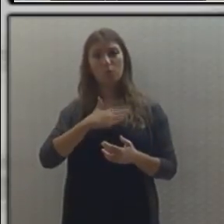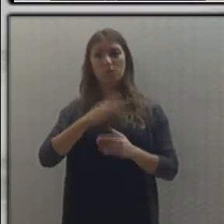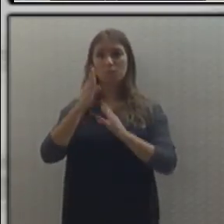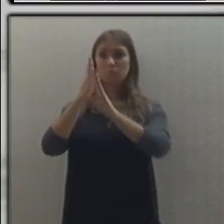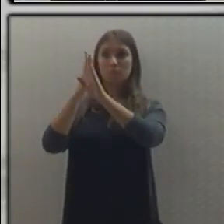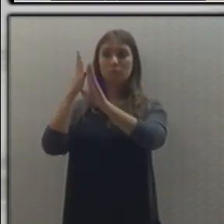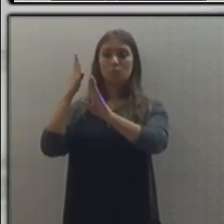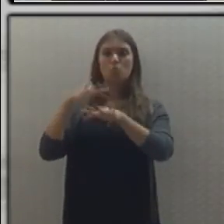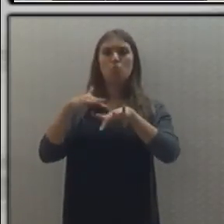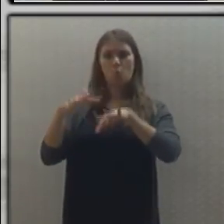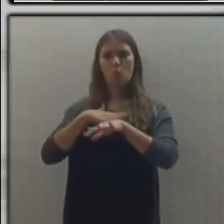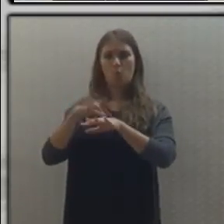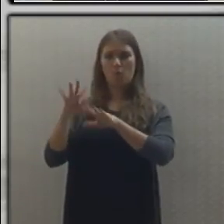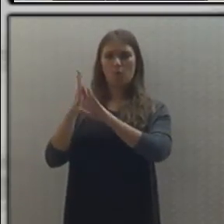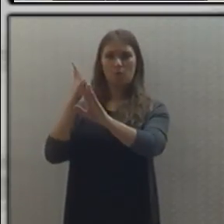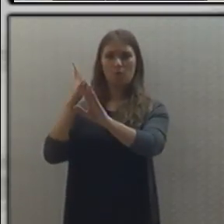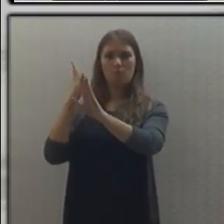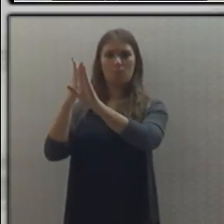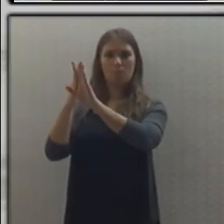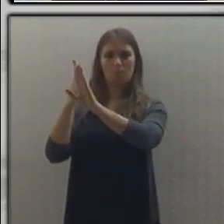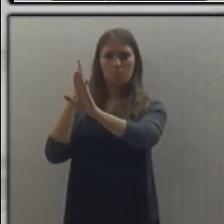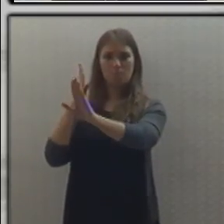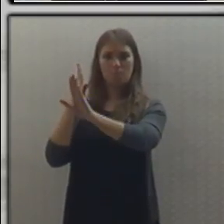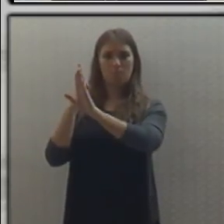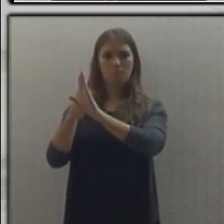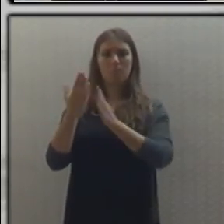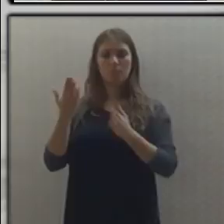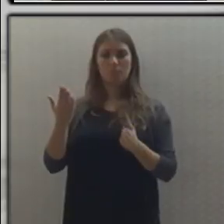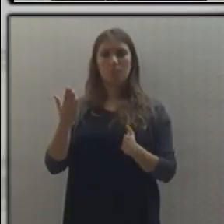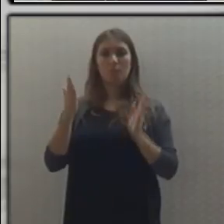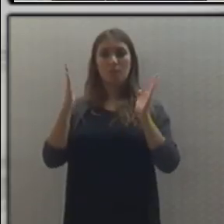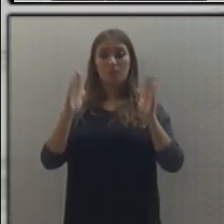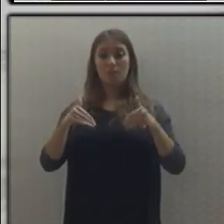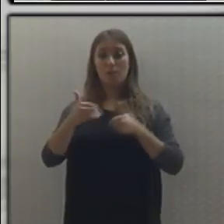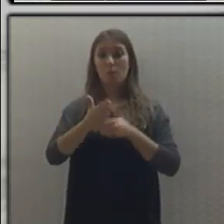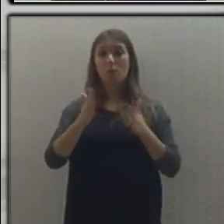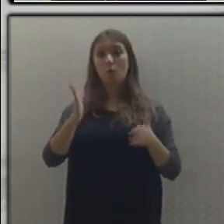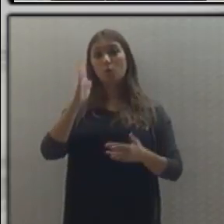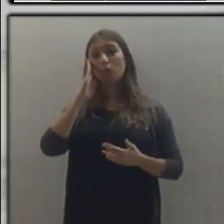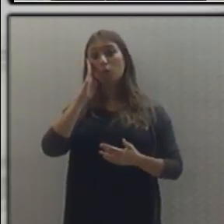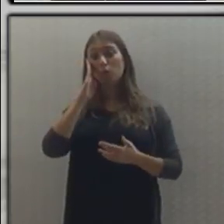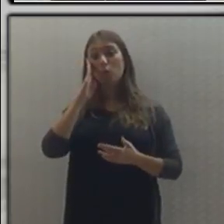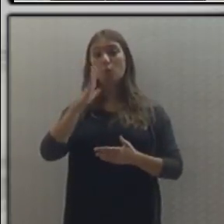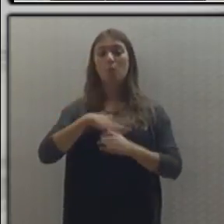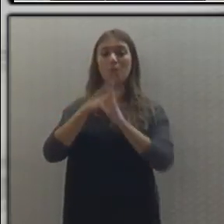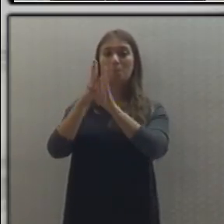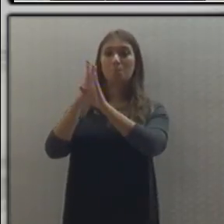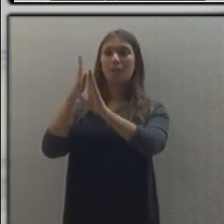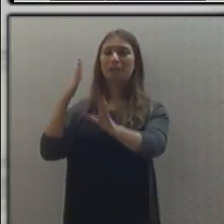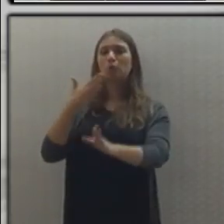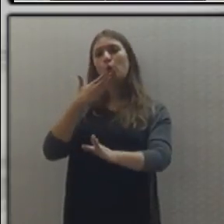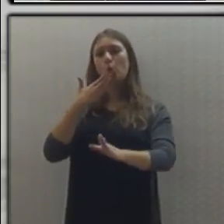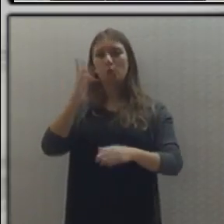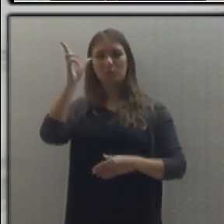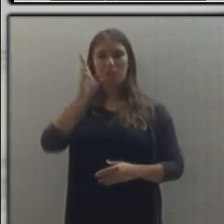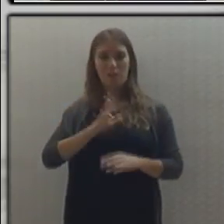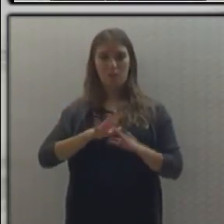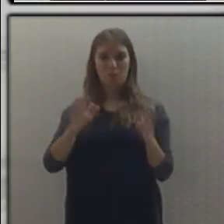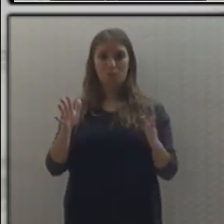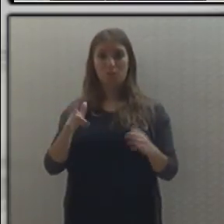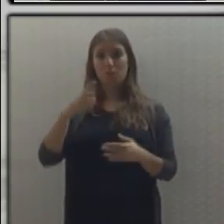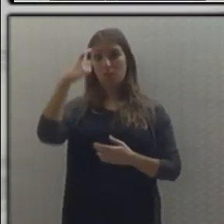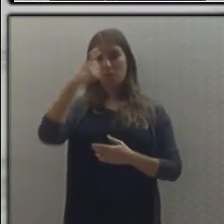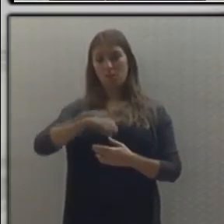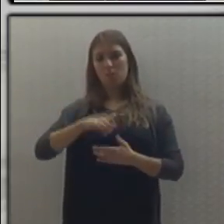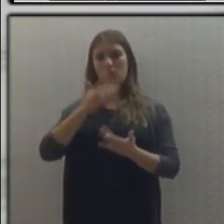móvil que permite que, desplazándolo, el dormitorio se convierta en la zona de estar. Esto para una persona que pasa muchas horas en la cama